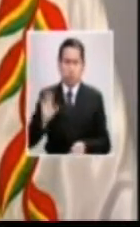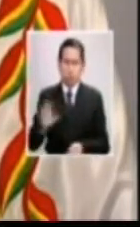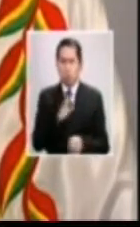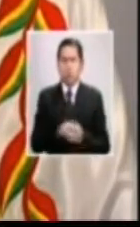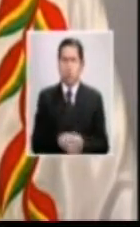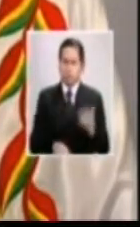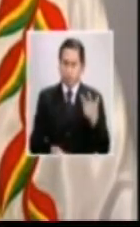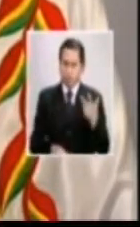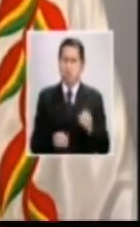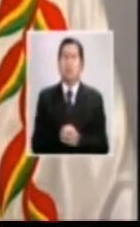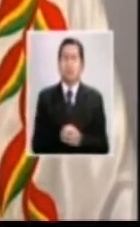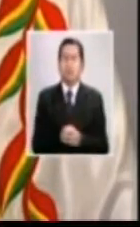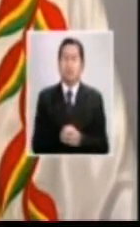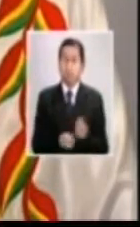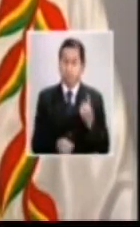en su momento,